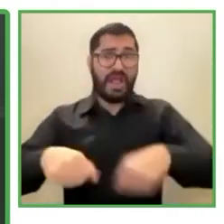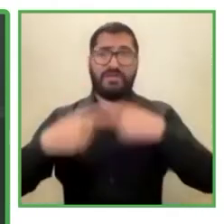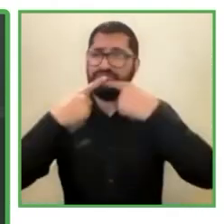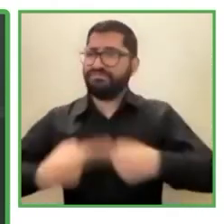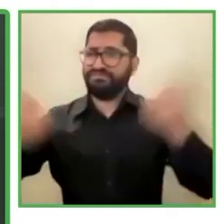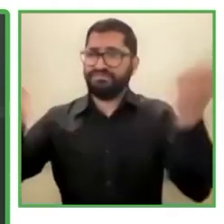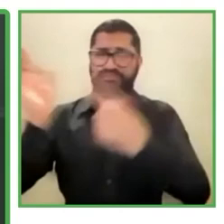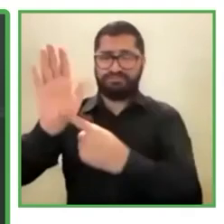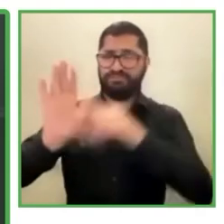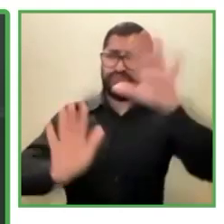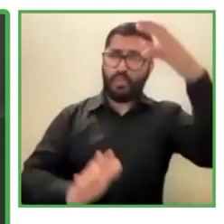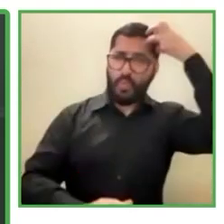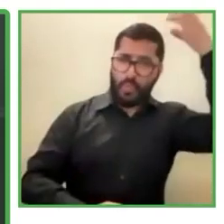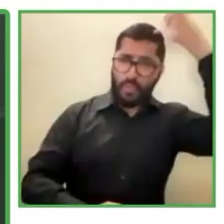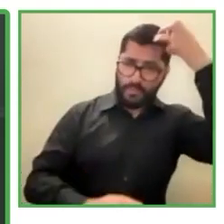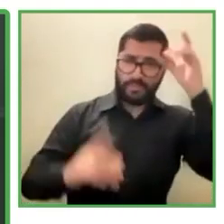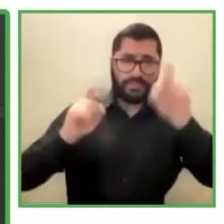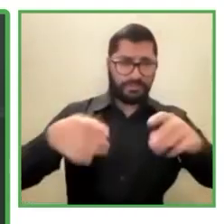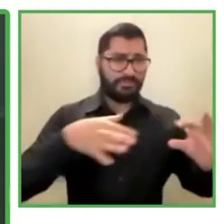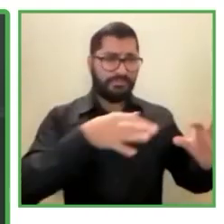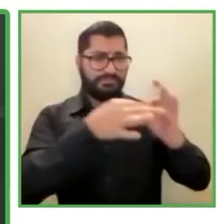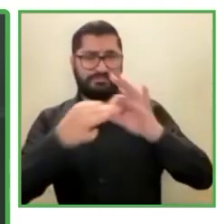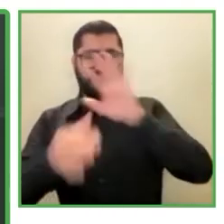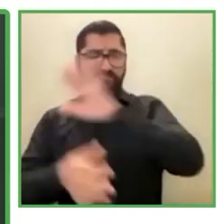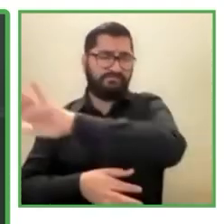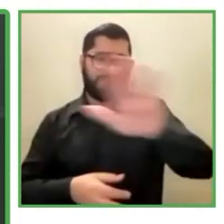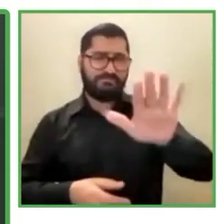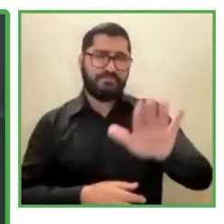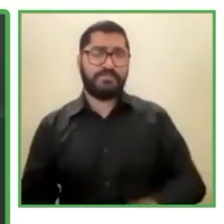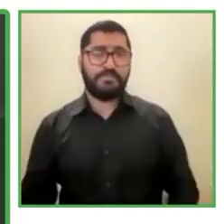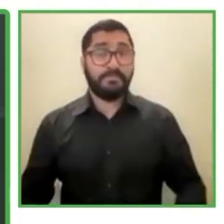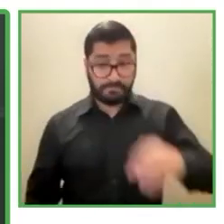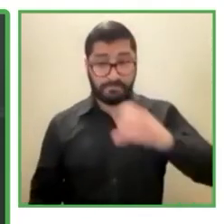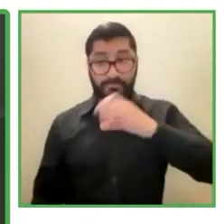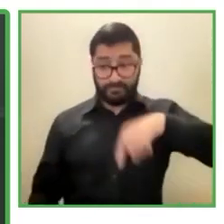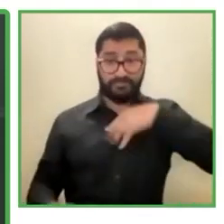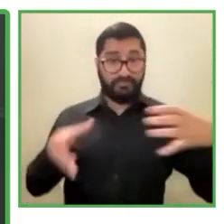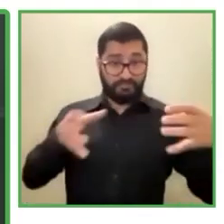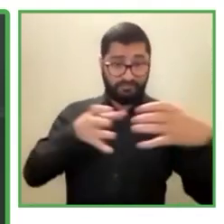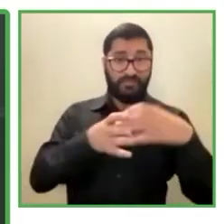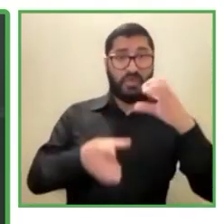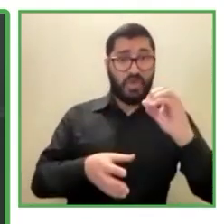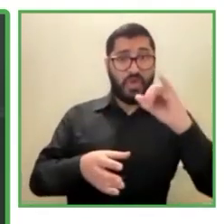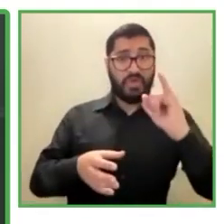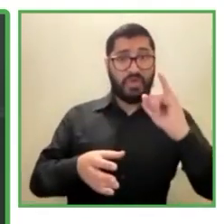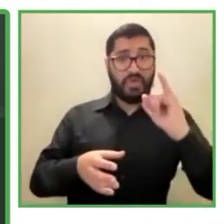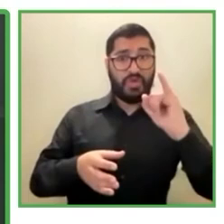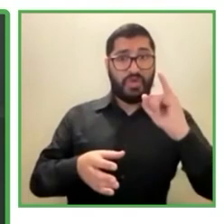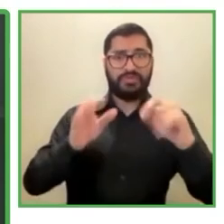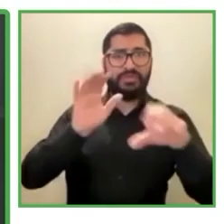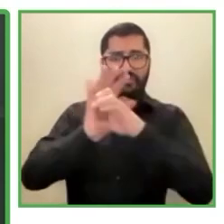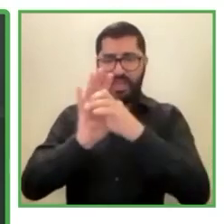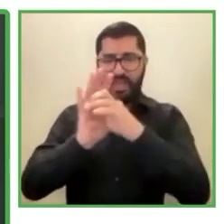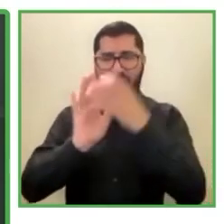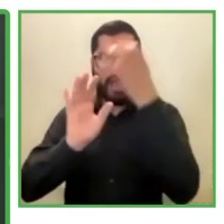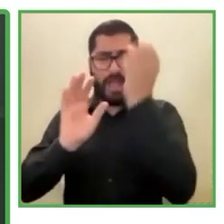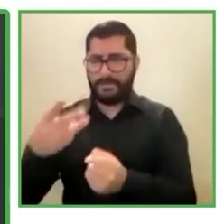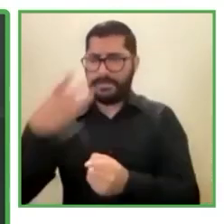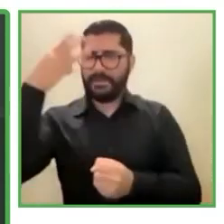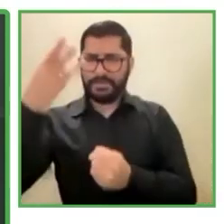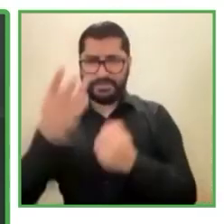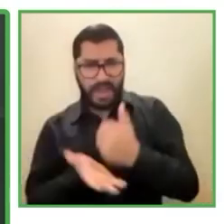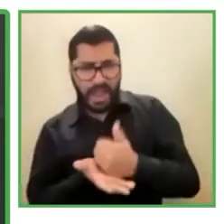OIT, además de trabajar con nuestros tres constituyentes, estamos apoyando distintas iniciativas, como por ejemplo con los